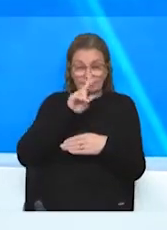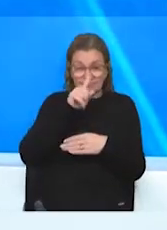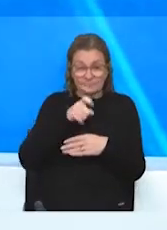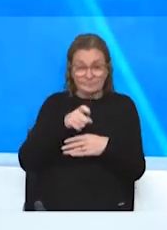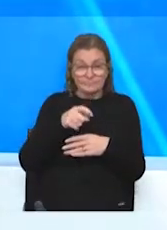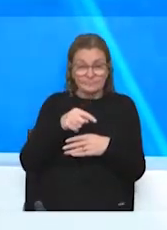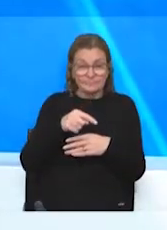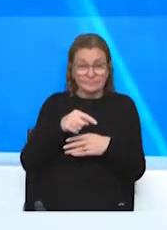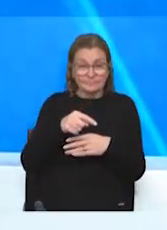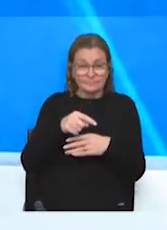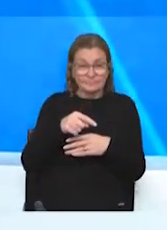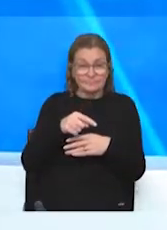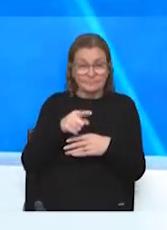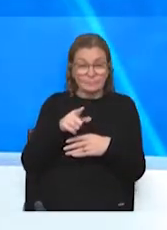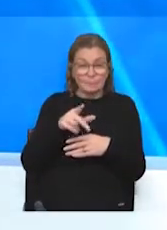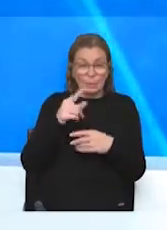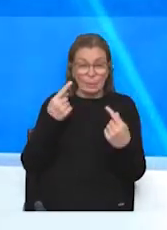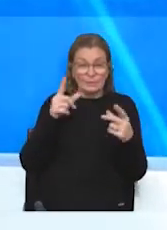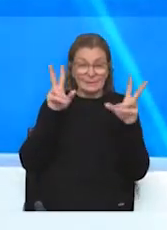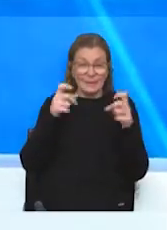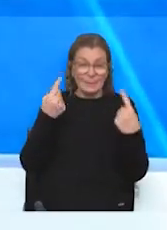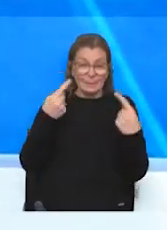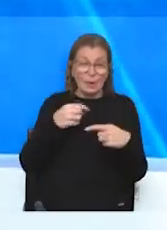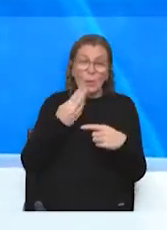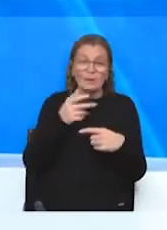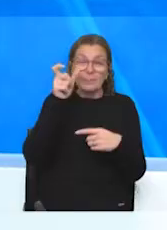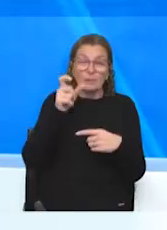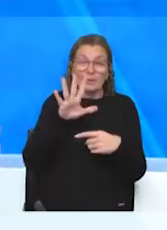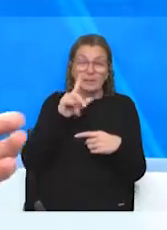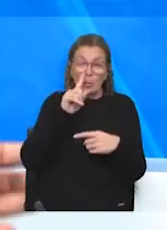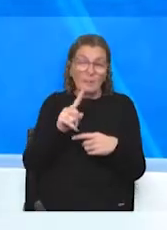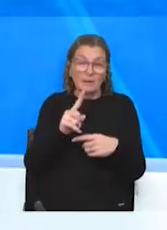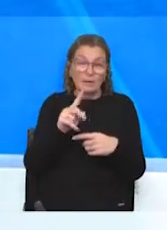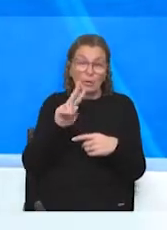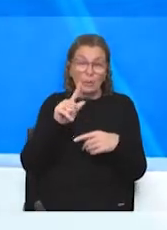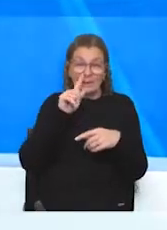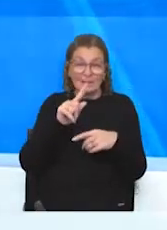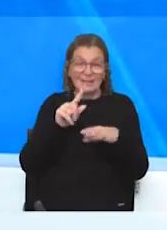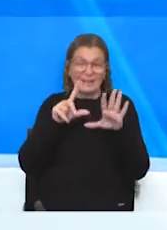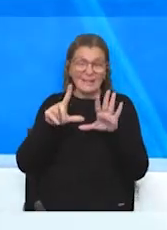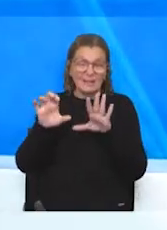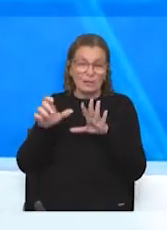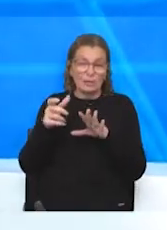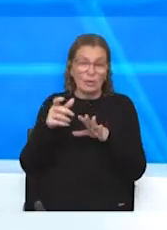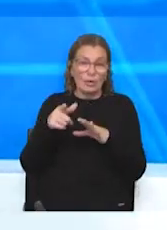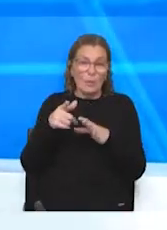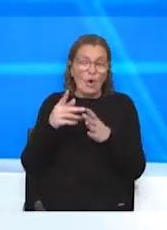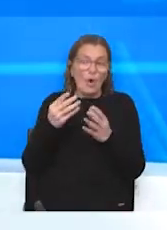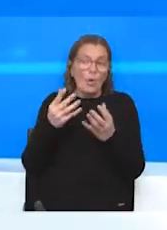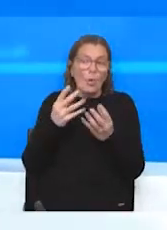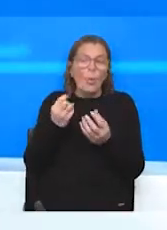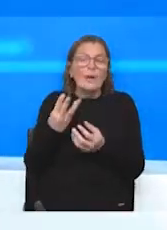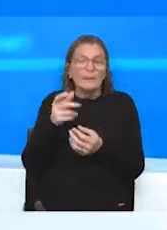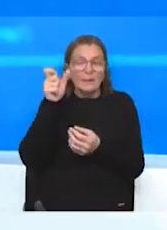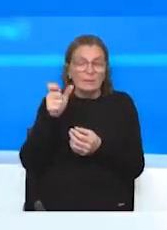que est un tema debate incluso cuánta gente hay si 5000 o 2700 según la metodología eh en la